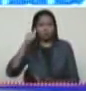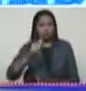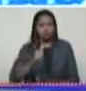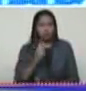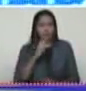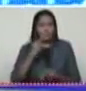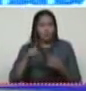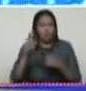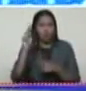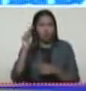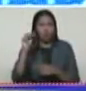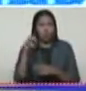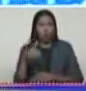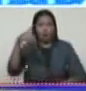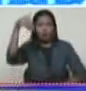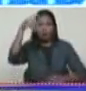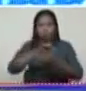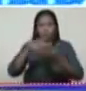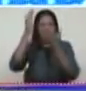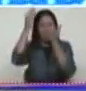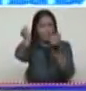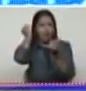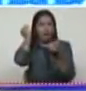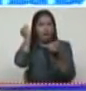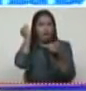jamás habían asaltado una embajada.